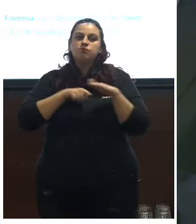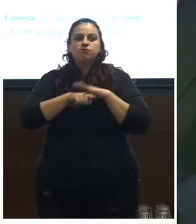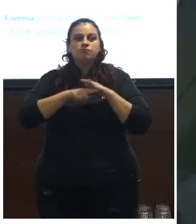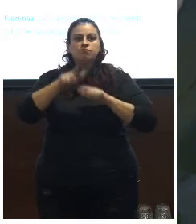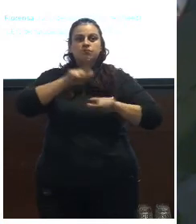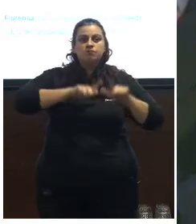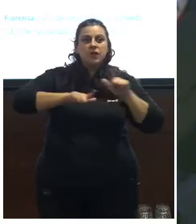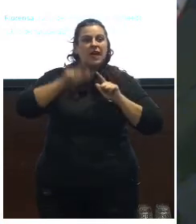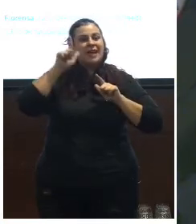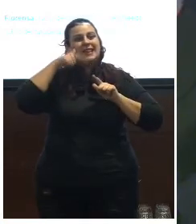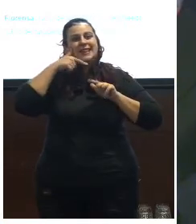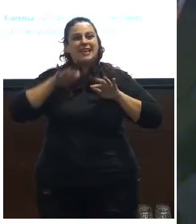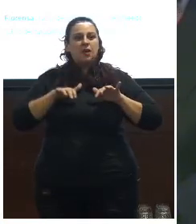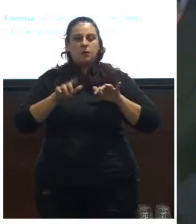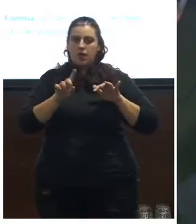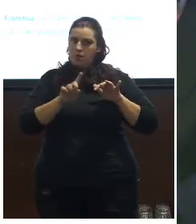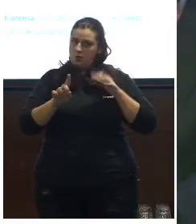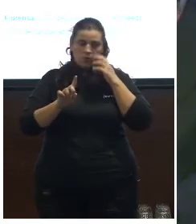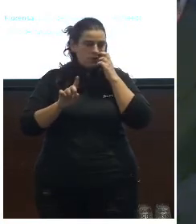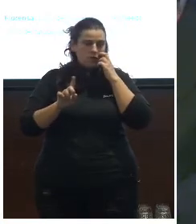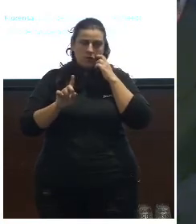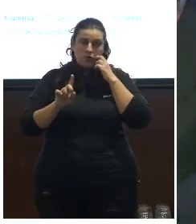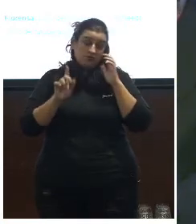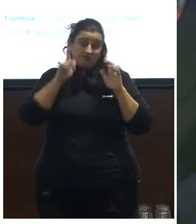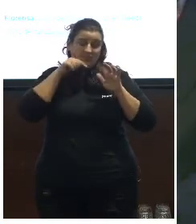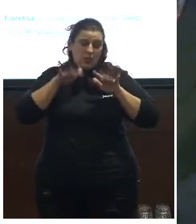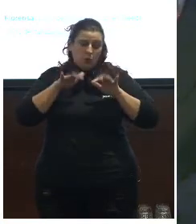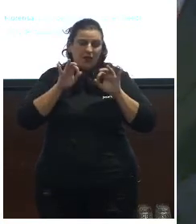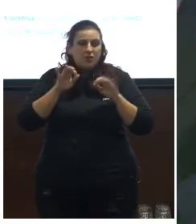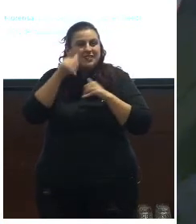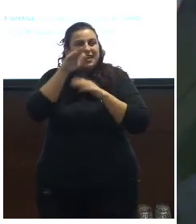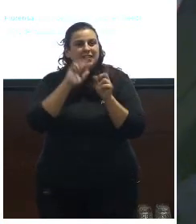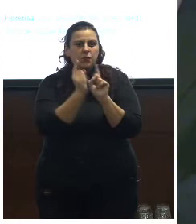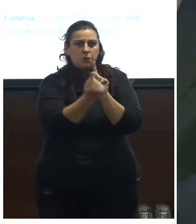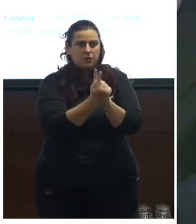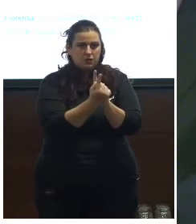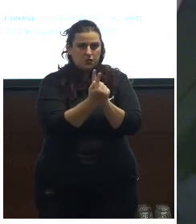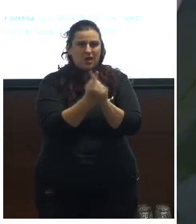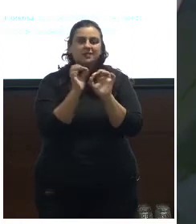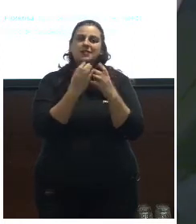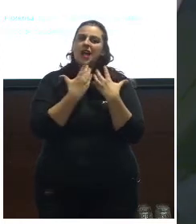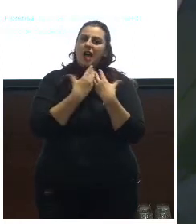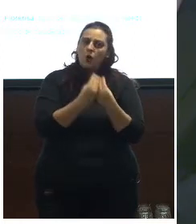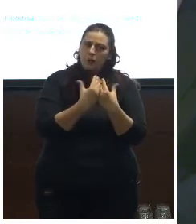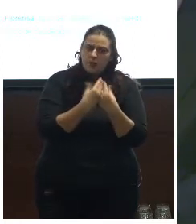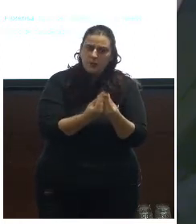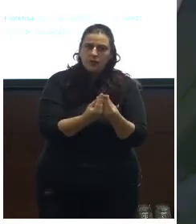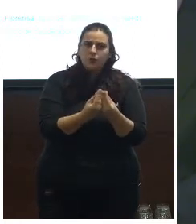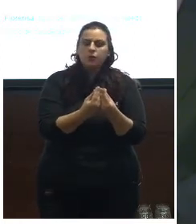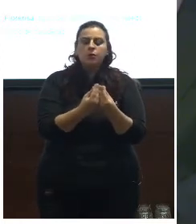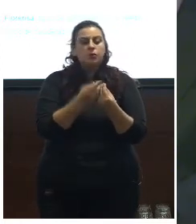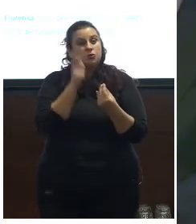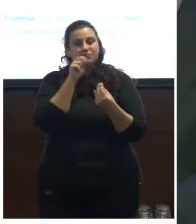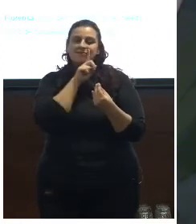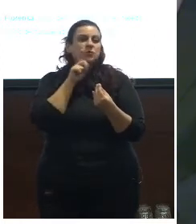somos un turoperador. Nuestro core business es la atención personal. Atención personal mediante acompañamiento turístico personal,